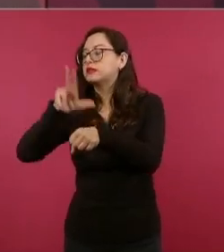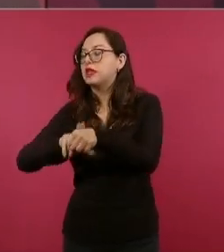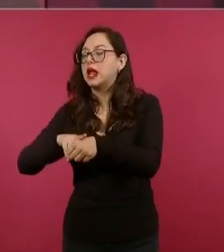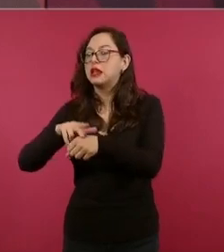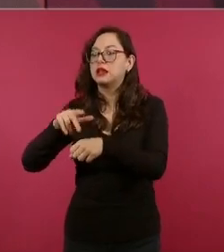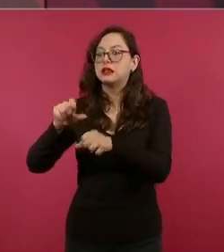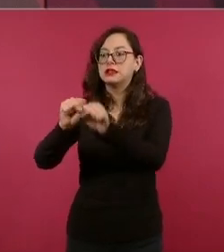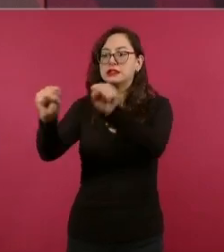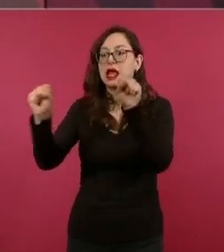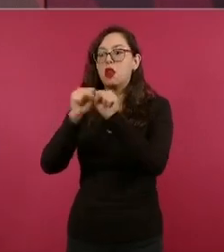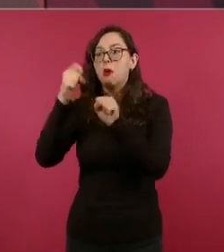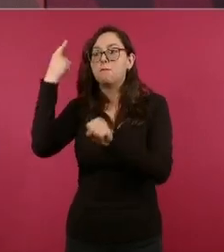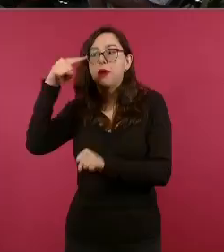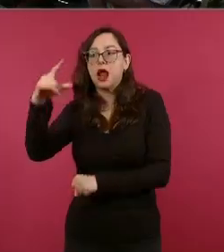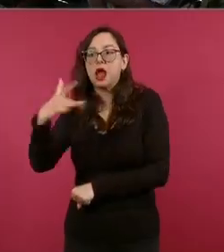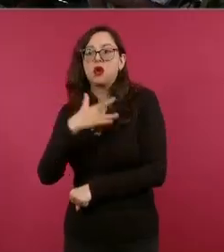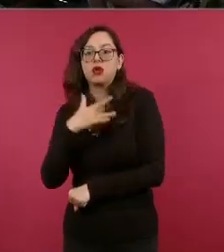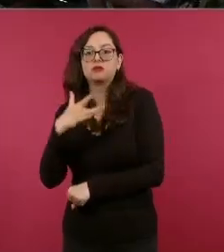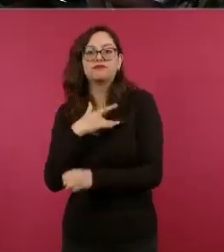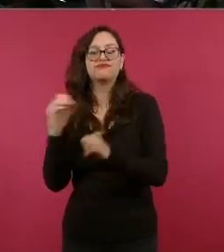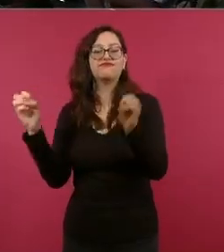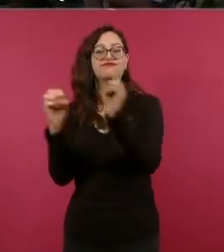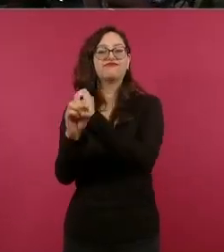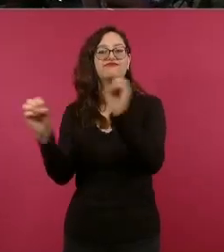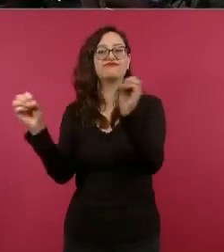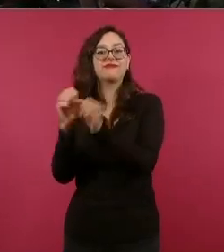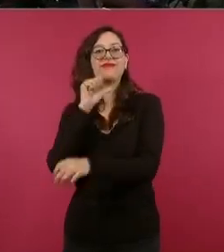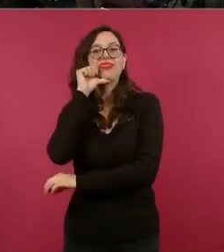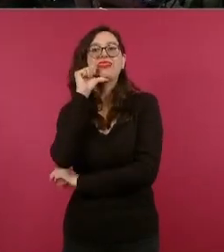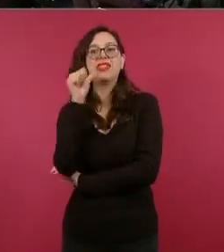pero así en otros lugares, menciónenme otro.